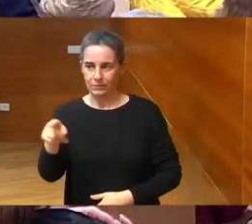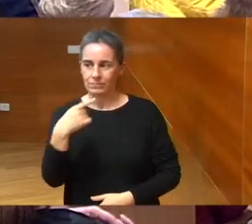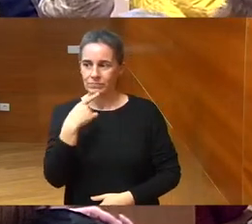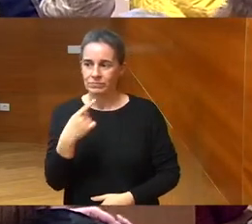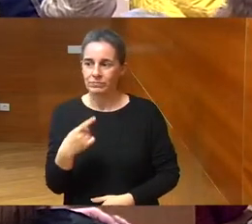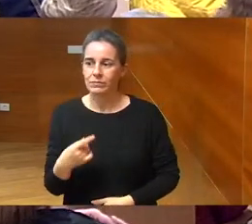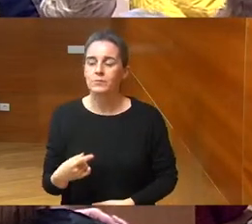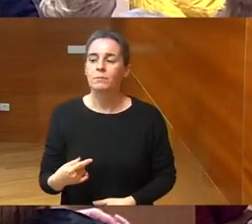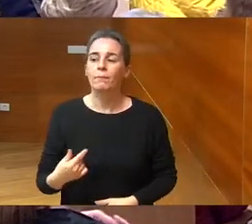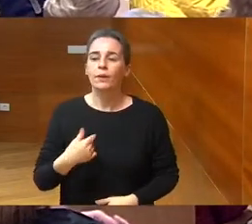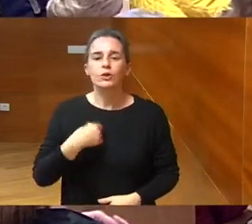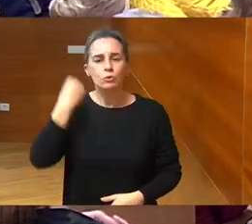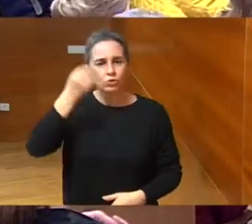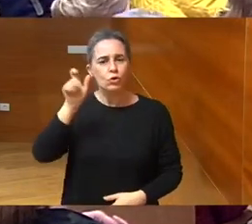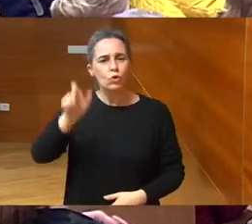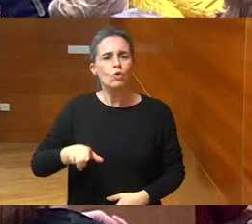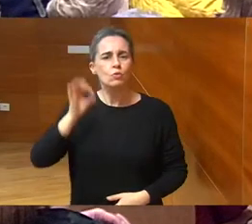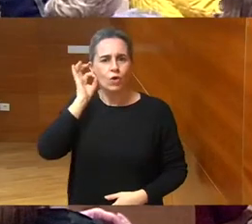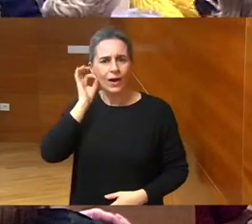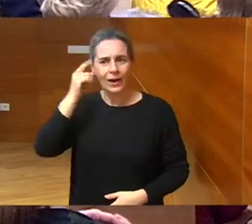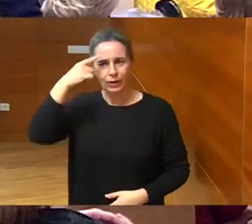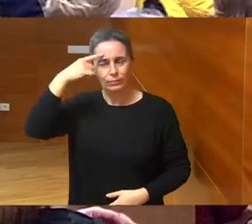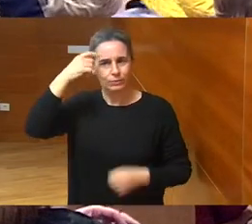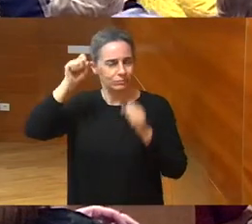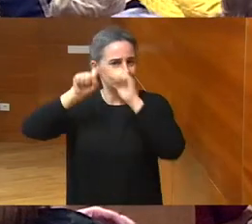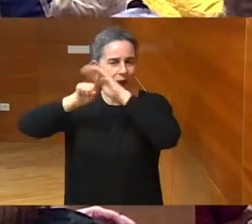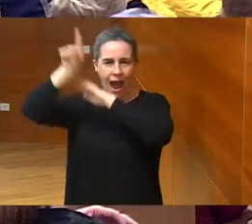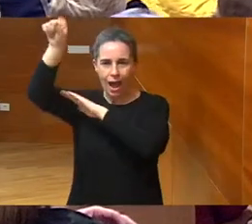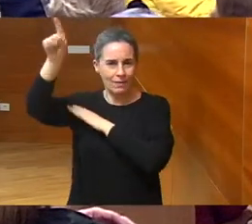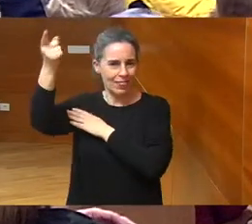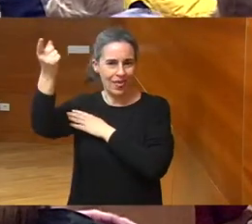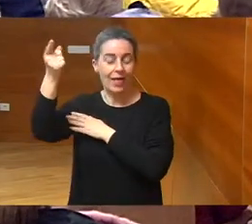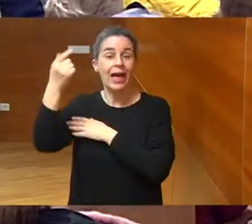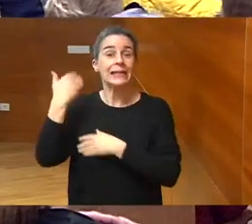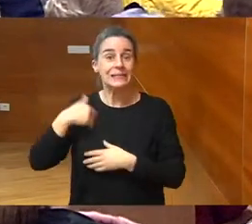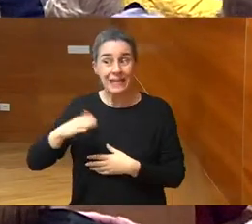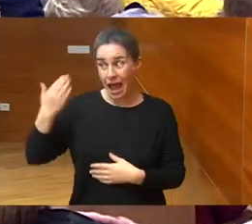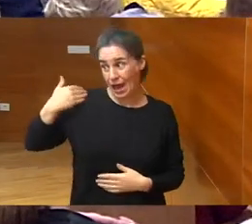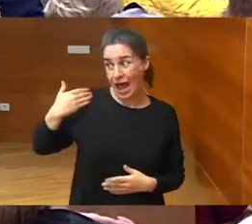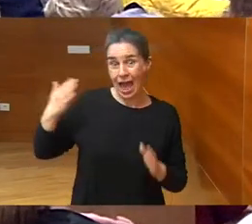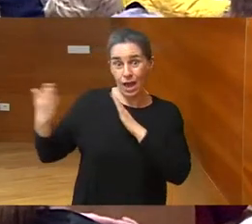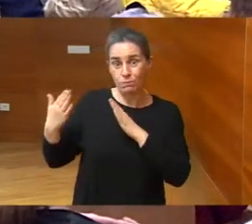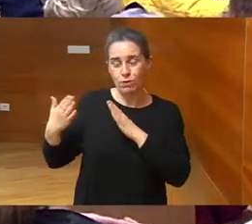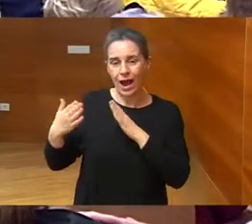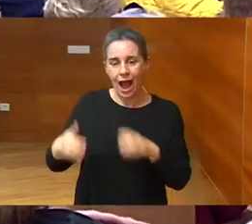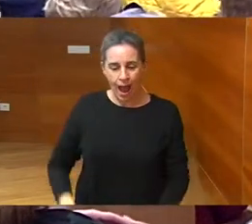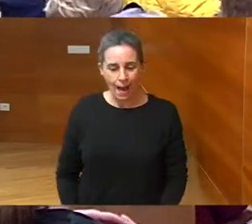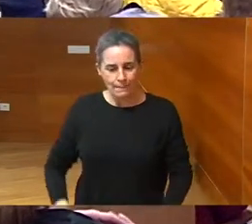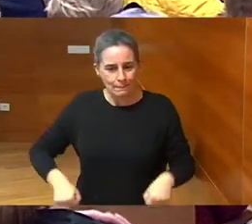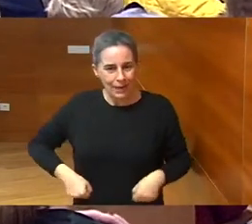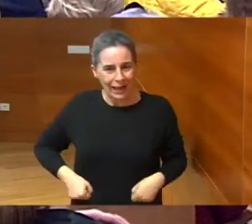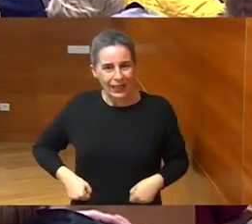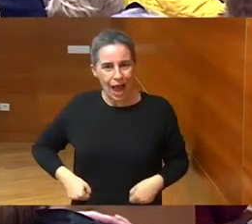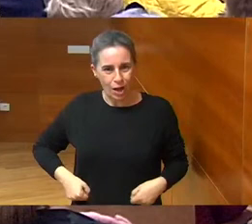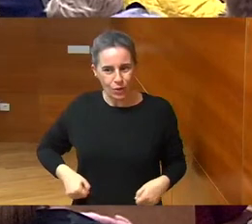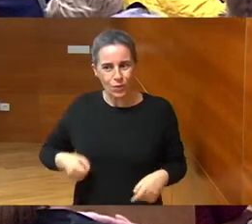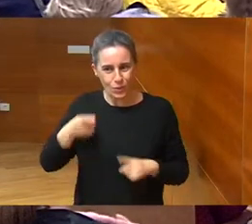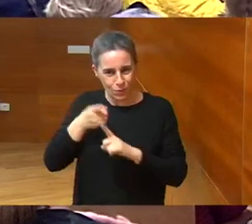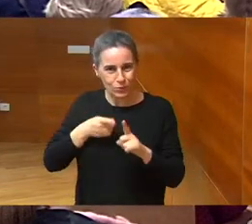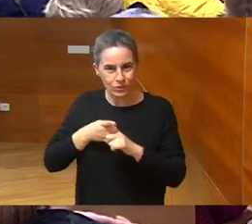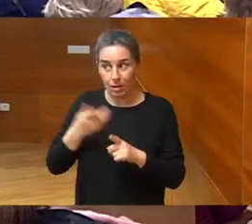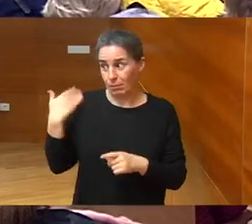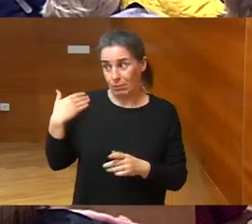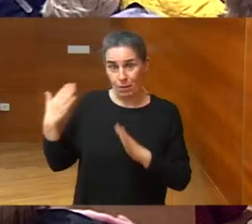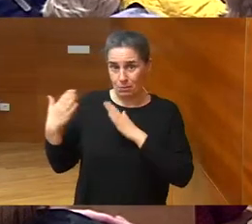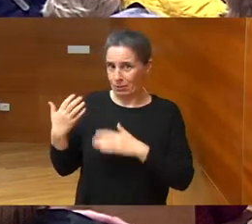tiempo porque porque usaba pantalones que en aquella época no se usaba por lo tanto aparte